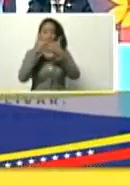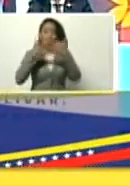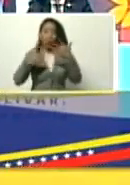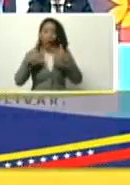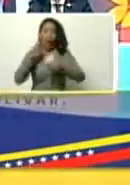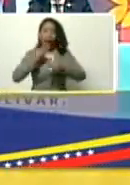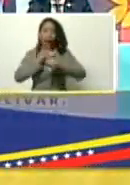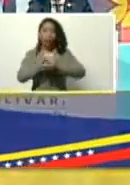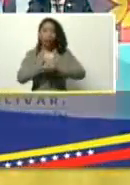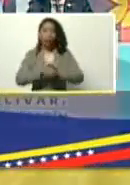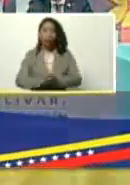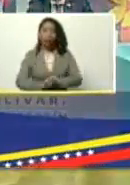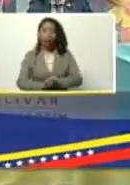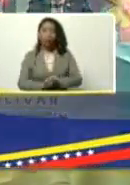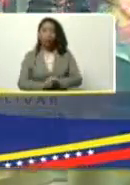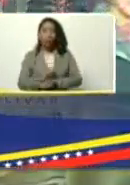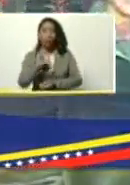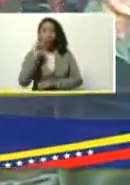Rodríguez, hace como